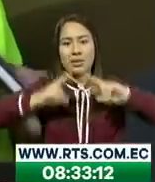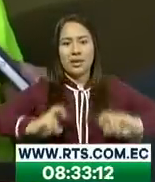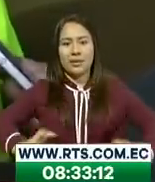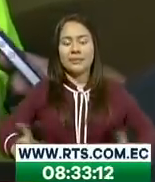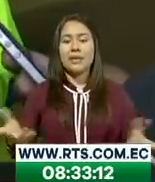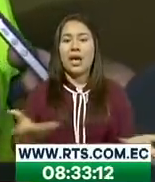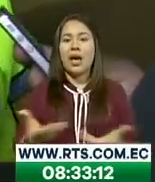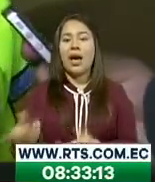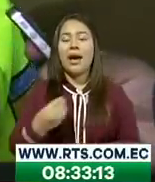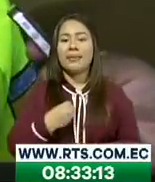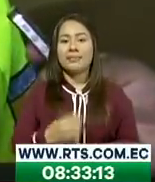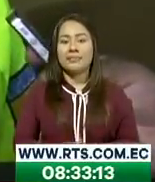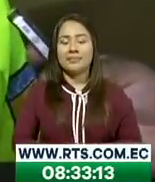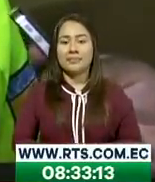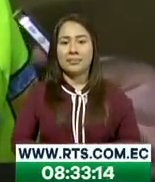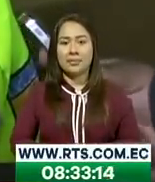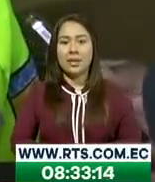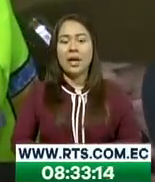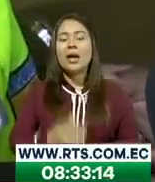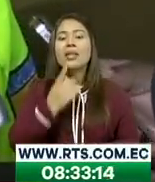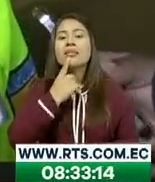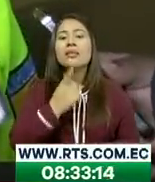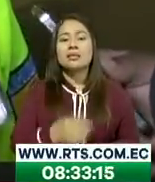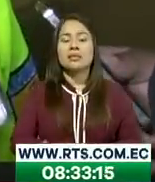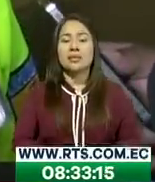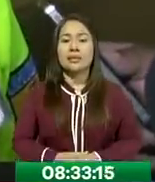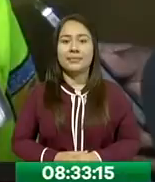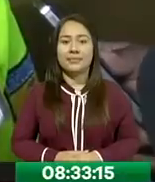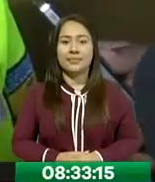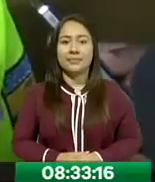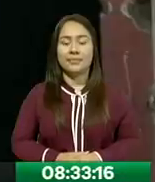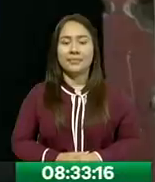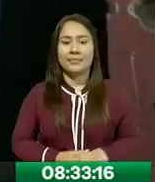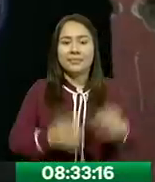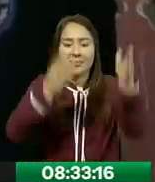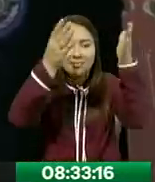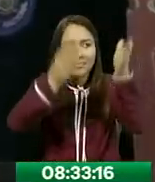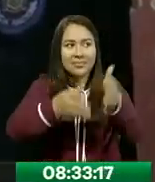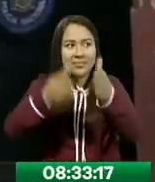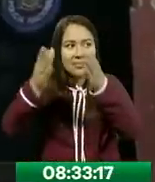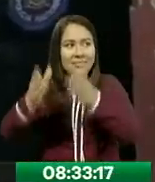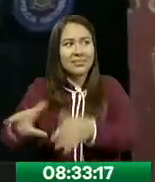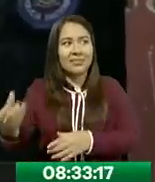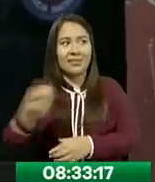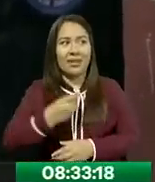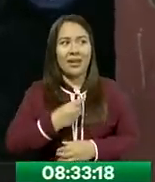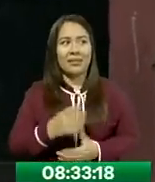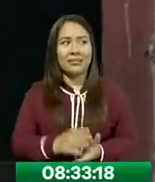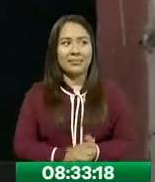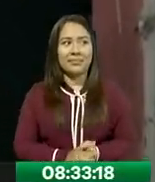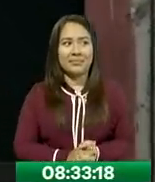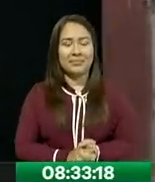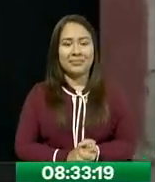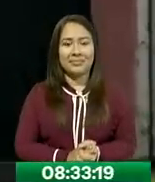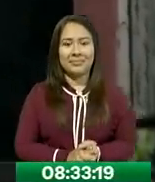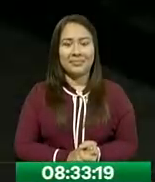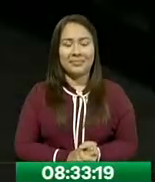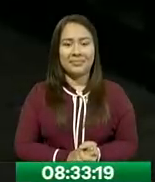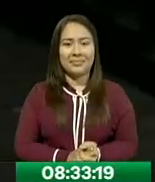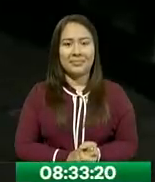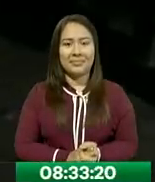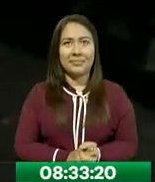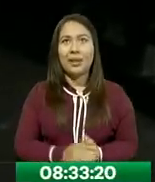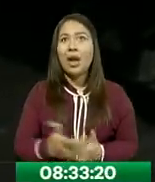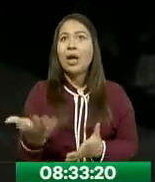organizaciones criminales cuyas actividades estaban relacionadas en hechos violentos. 21 allanamientos fueron ejecutados en los sectores de Colorado,